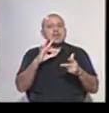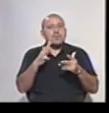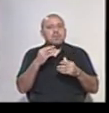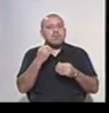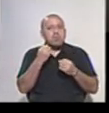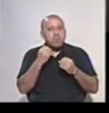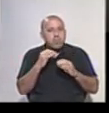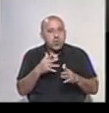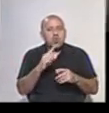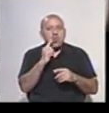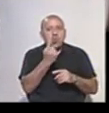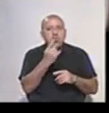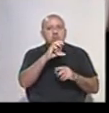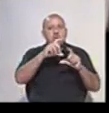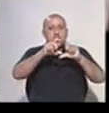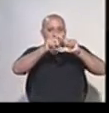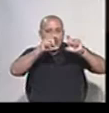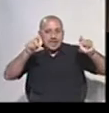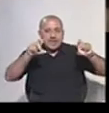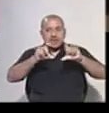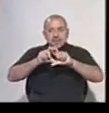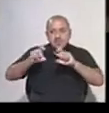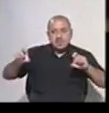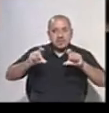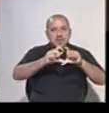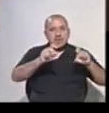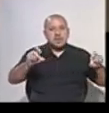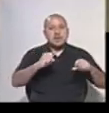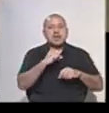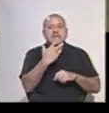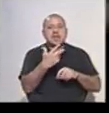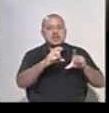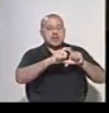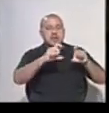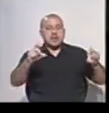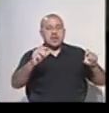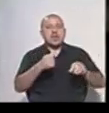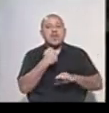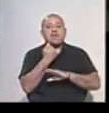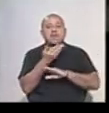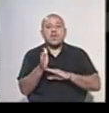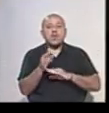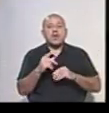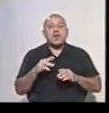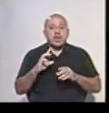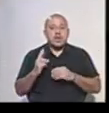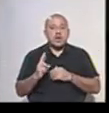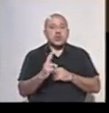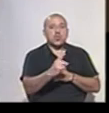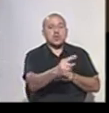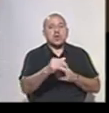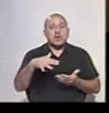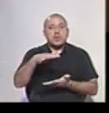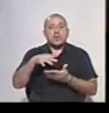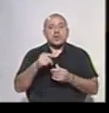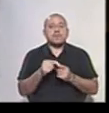es anuncios que son letreros, carteles. Estaría bueno que se llamara 3 carteles en las afueras de Ebbing, Missouri, que es como se llama en realidad la